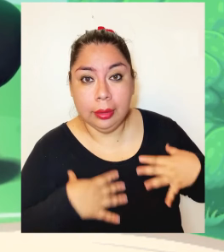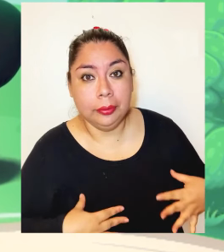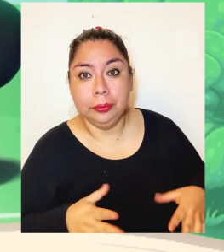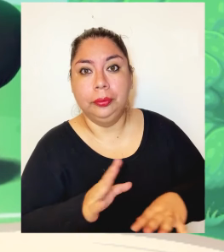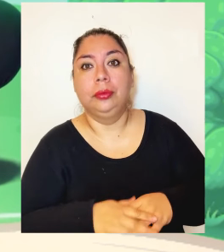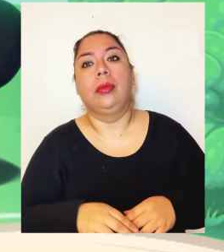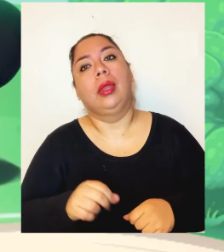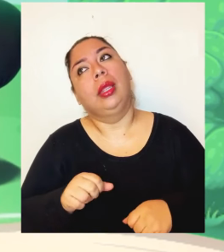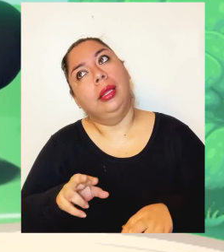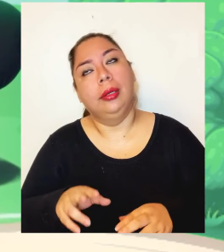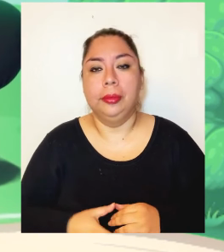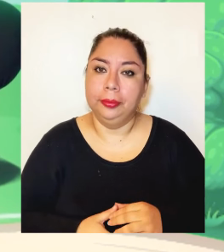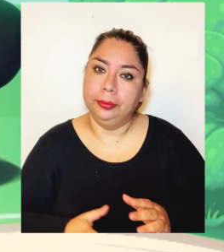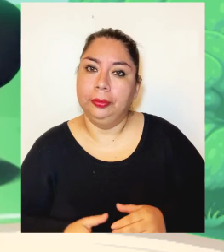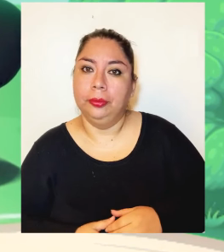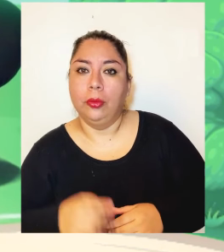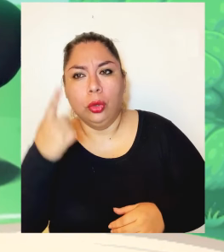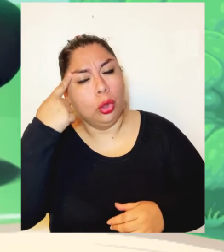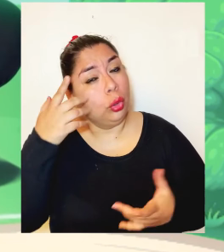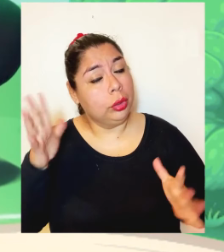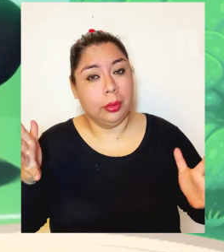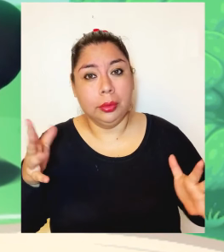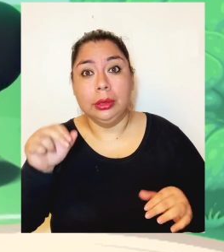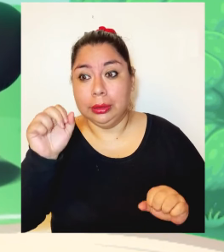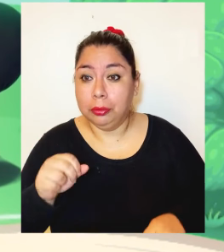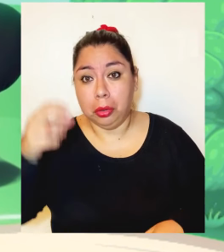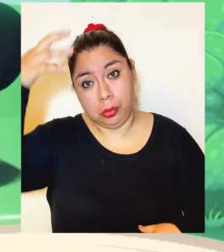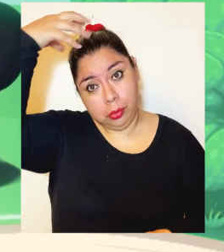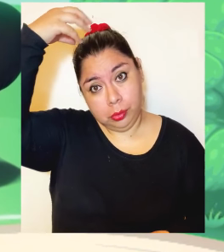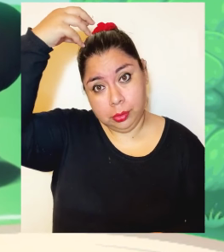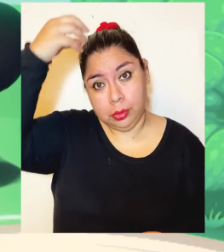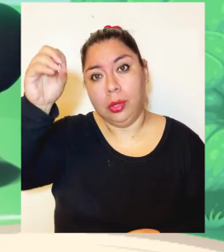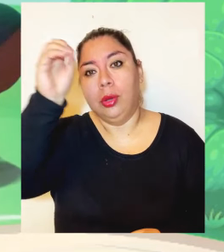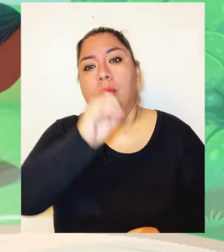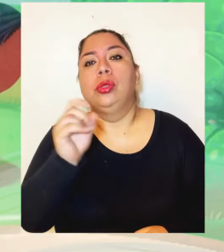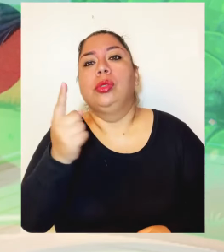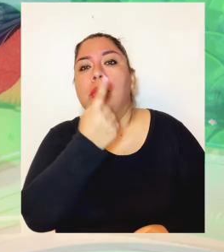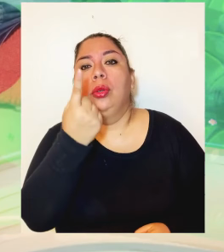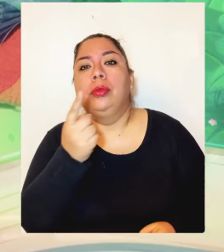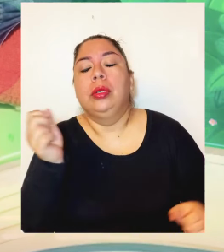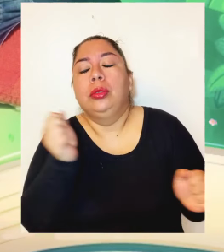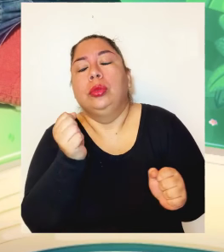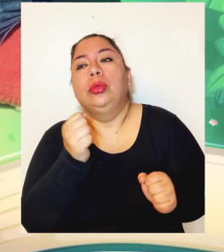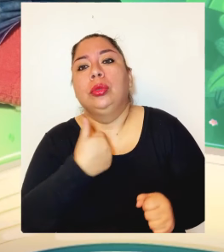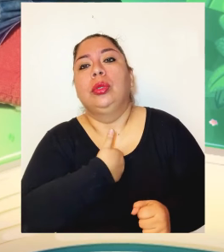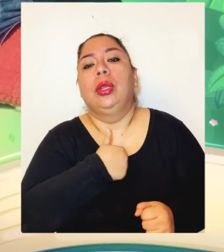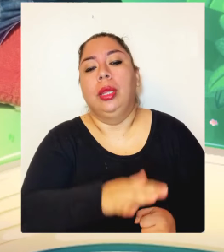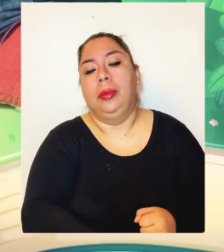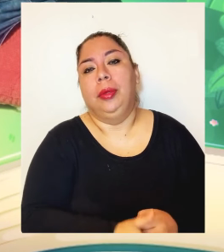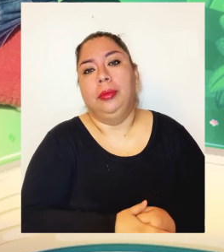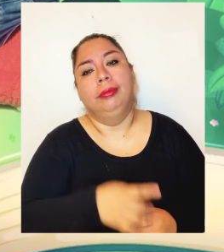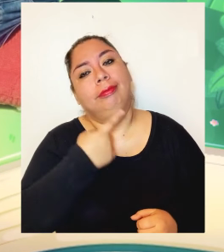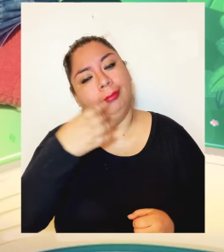realidad, no sabemos si fue un otorongo o solo fue el susto de Emilia. Eso es verdad,